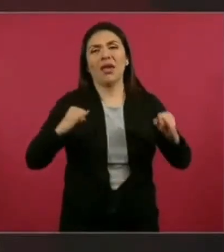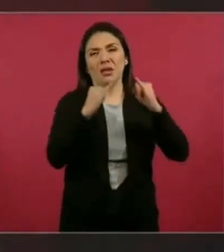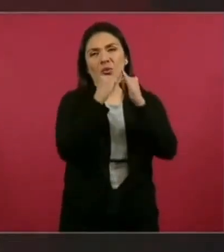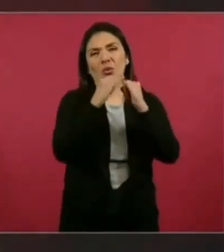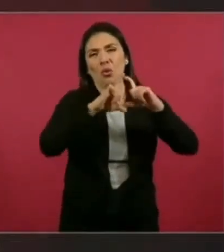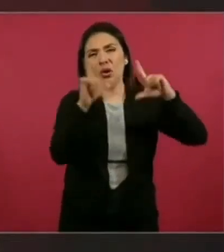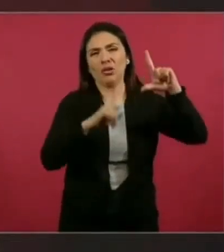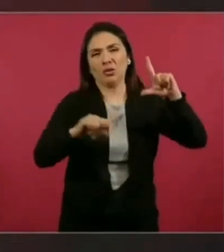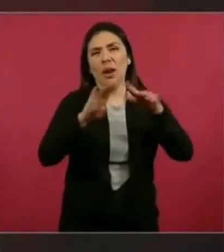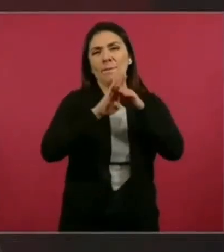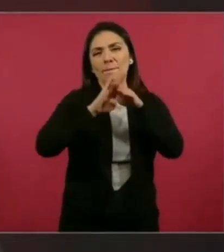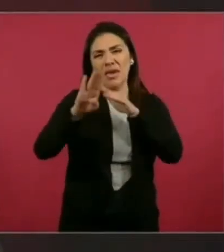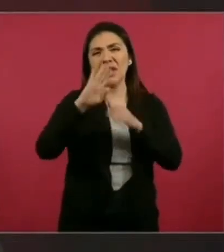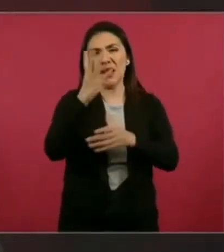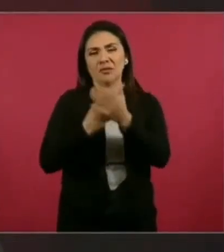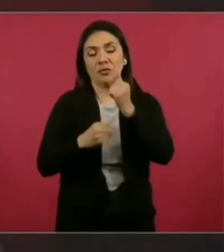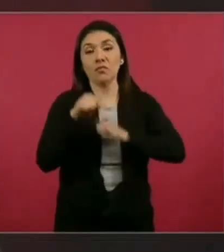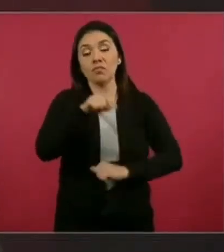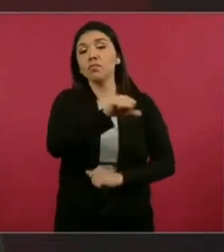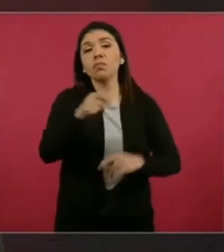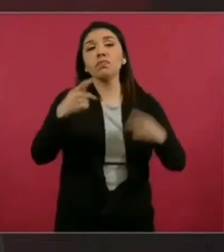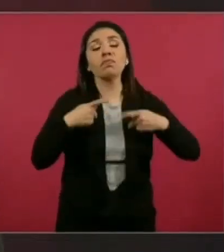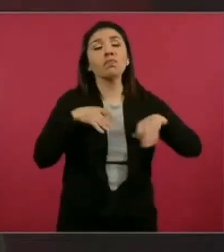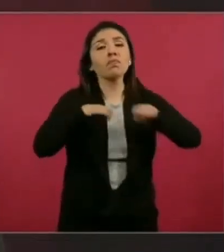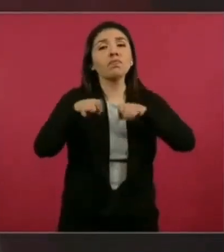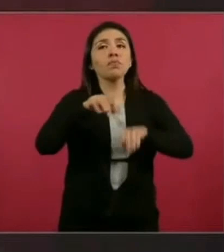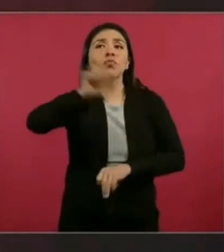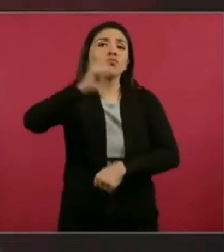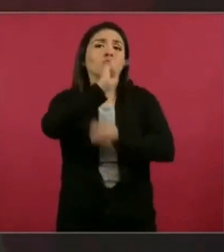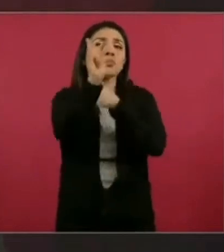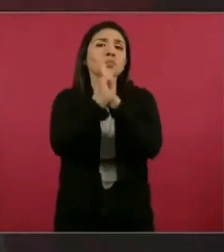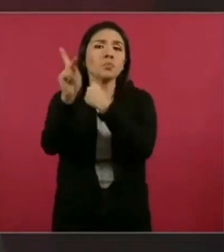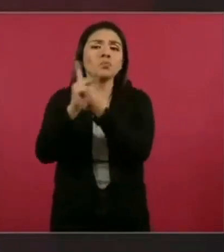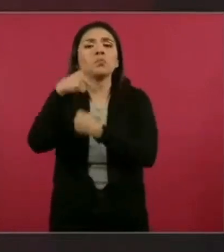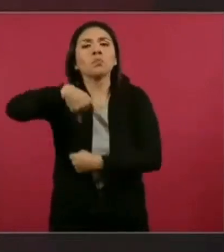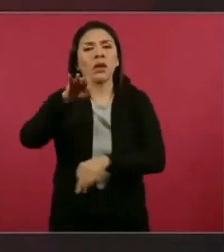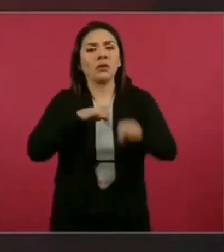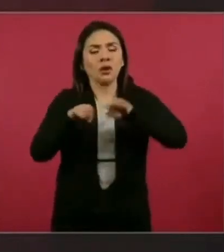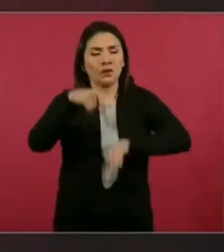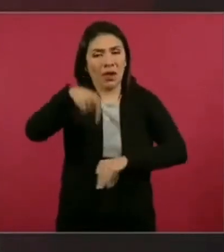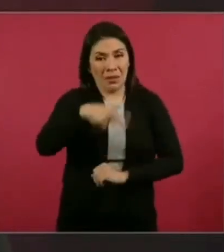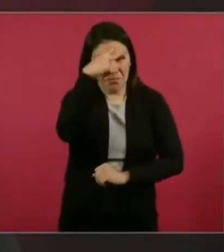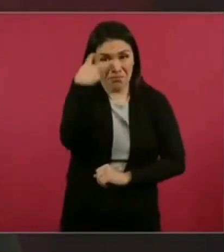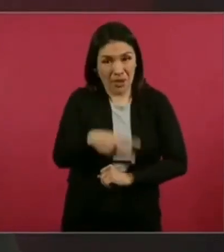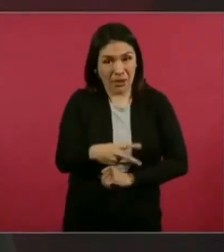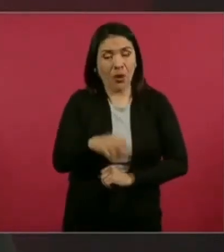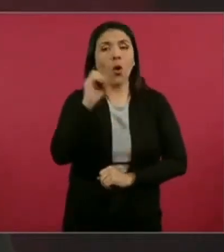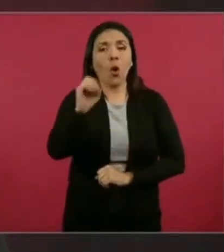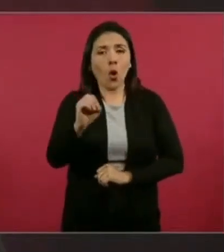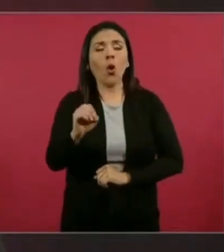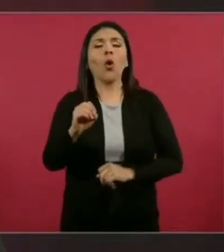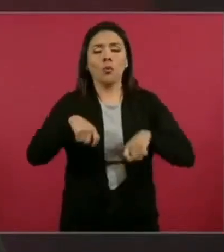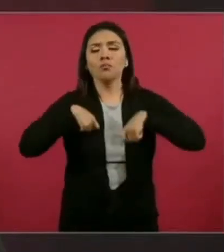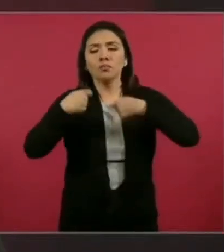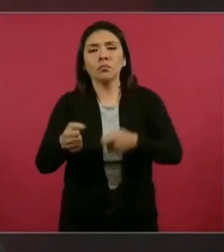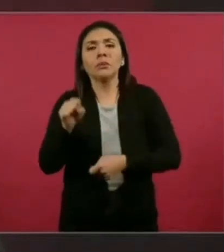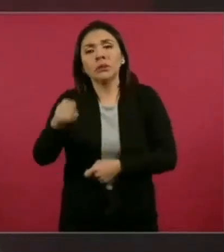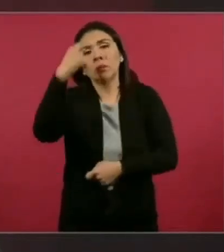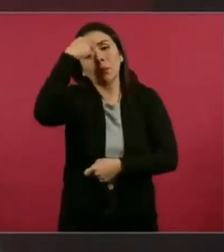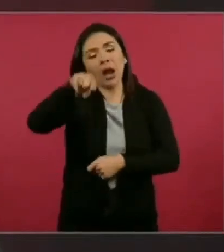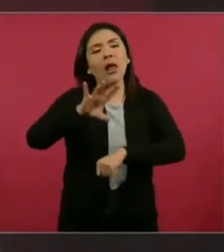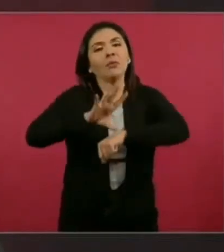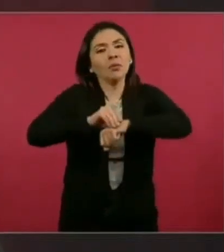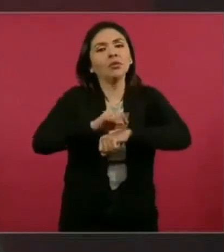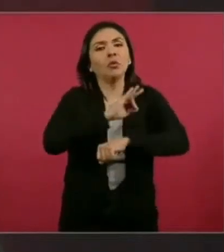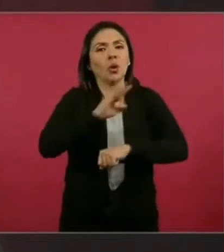de periodistas de origen extranjero que trabajan en México o que se habían acreditado